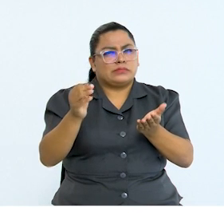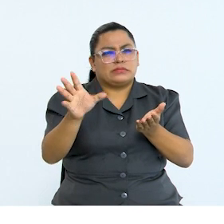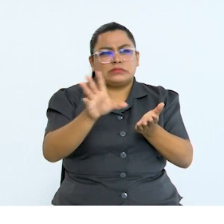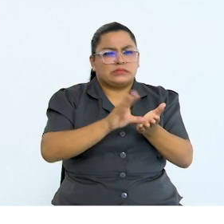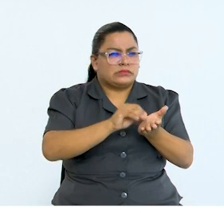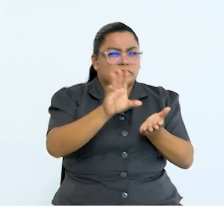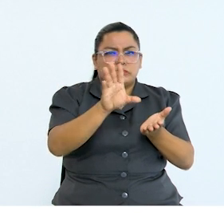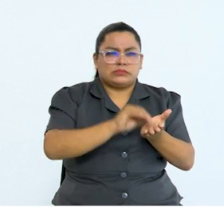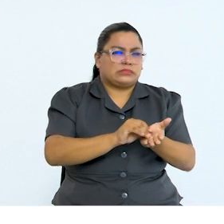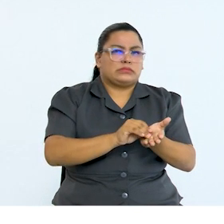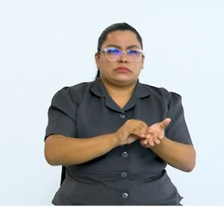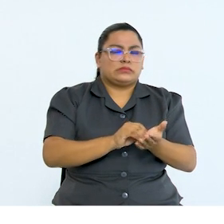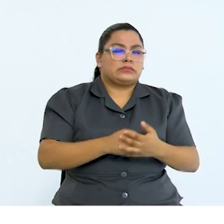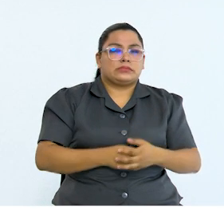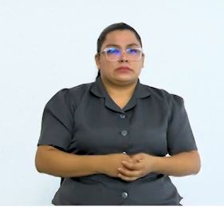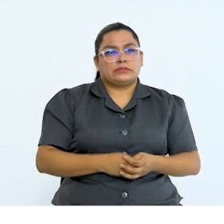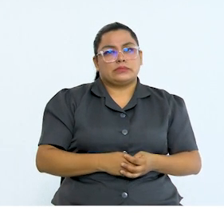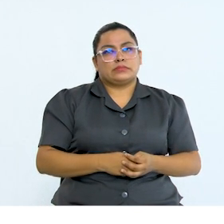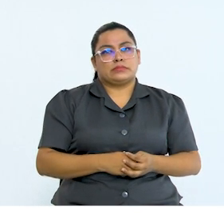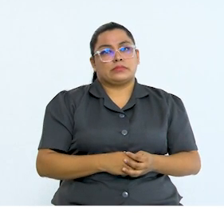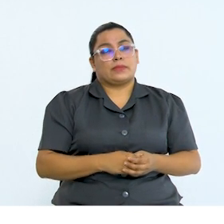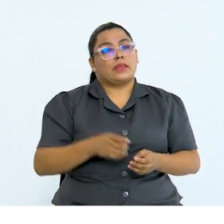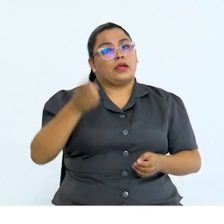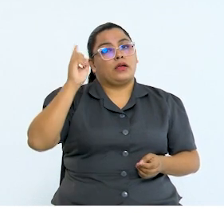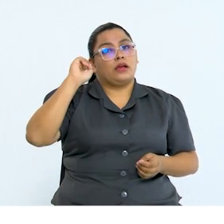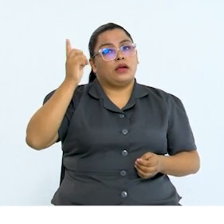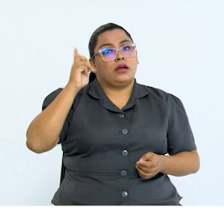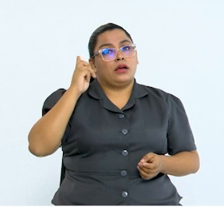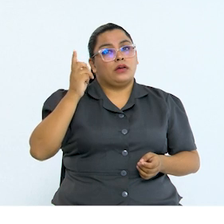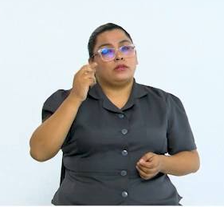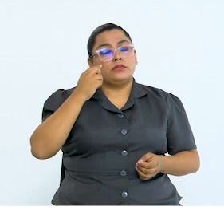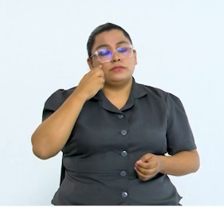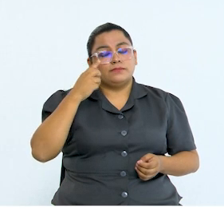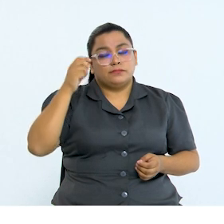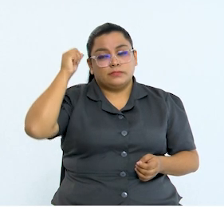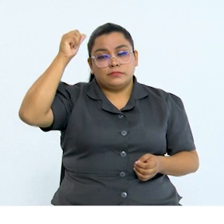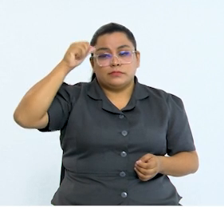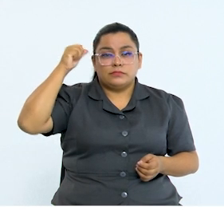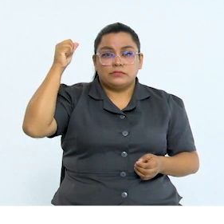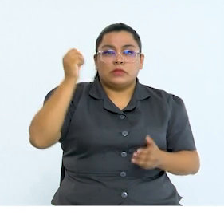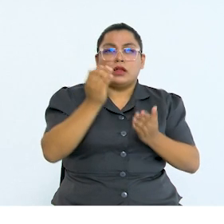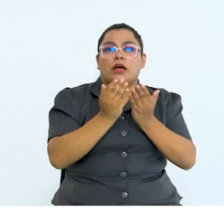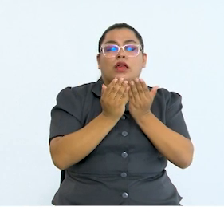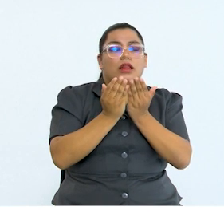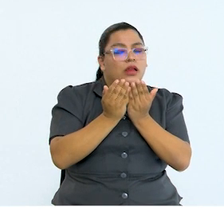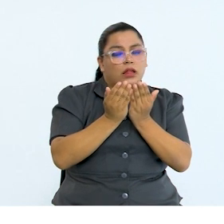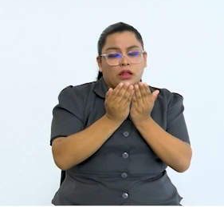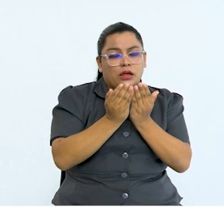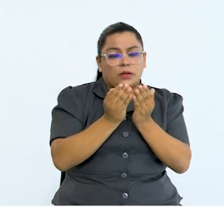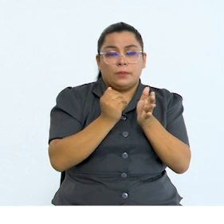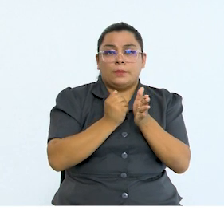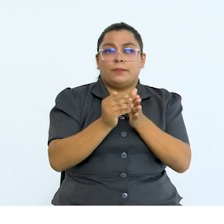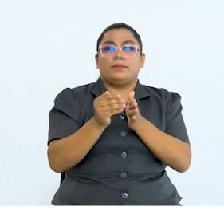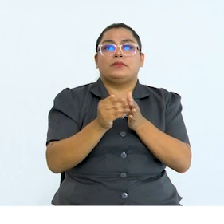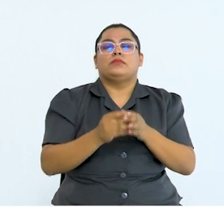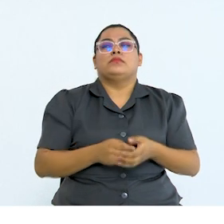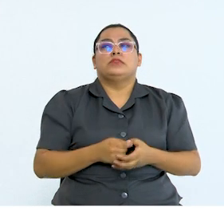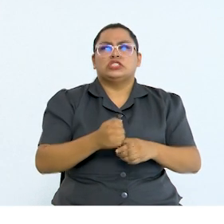El docente media el análisis y la lectura del problema inicial, asegurándose de que todos lo